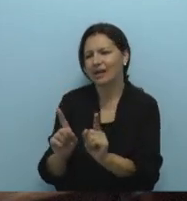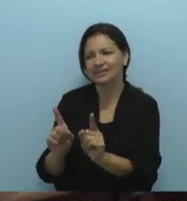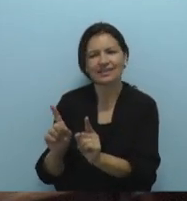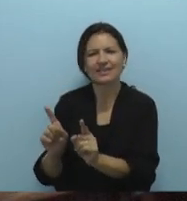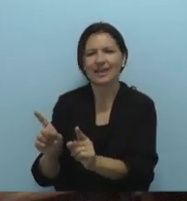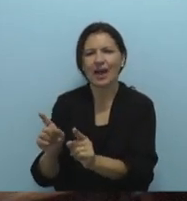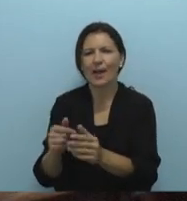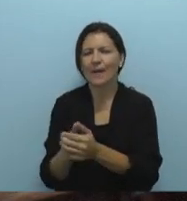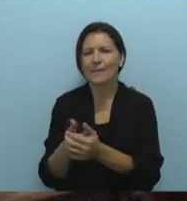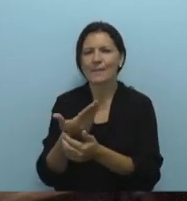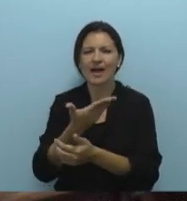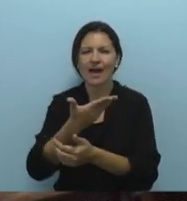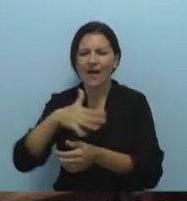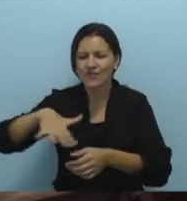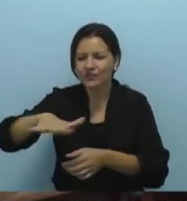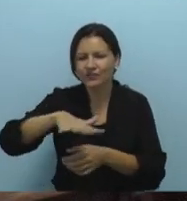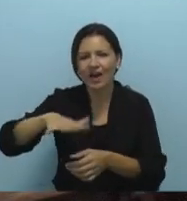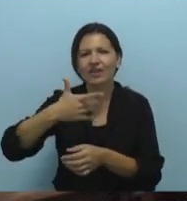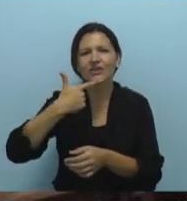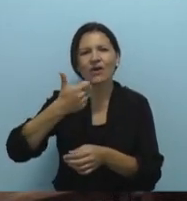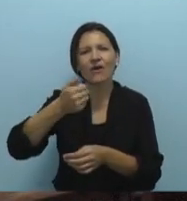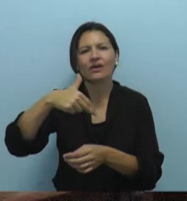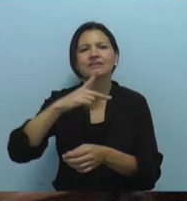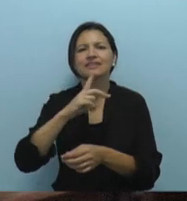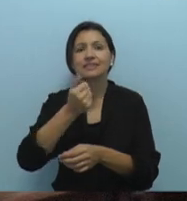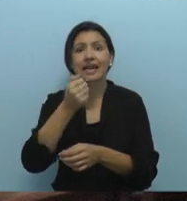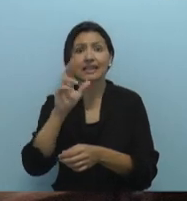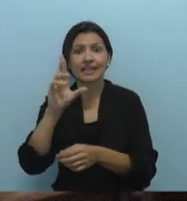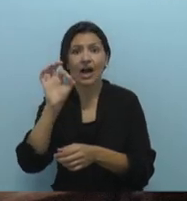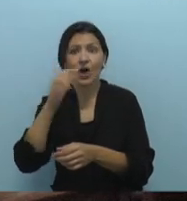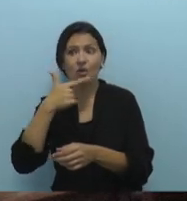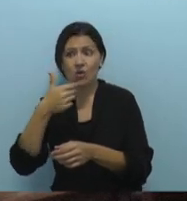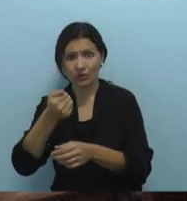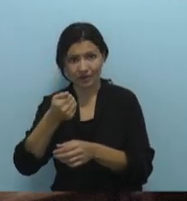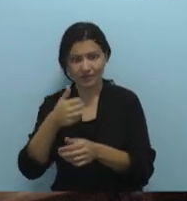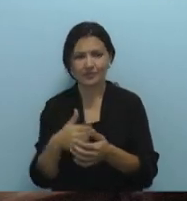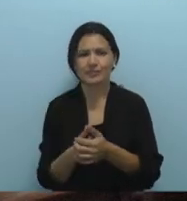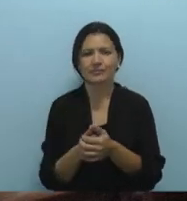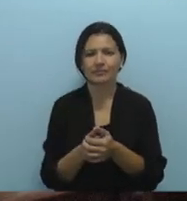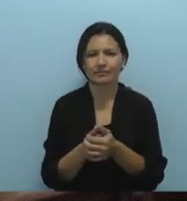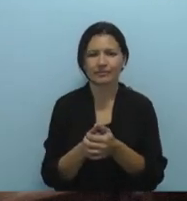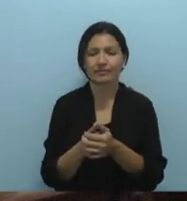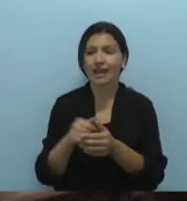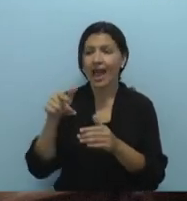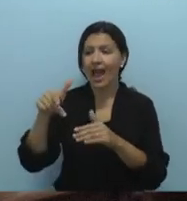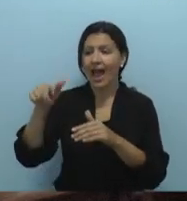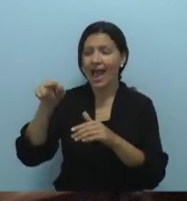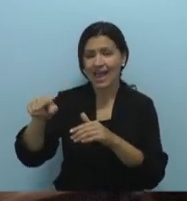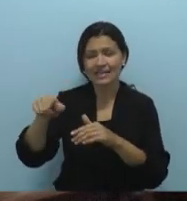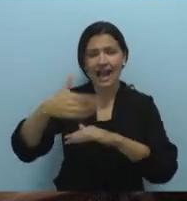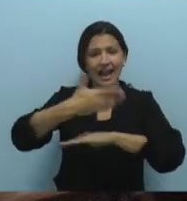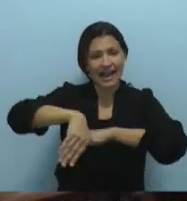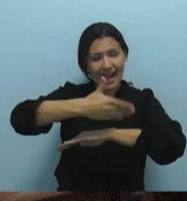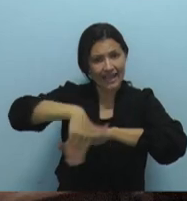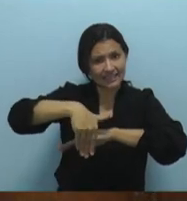este barrio Santa Rosa de Lima, y Luis y Nilda Silva tienen hoy el nombre de una calle. Muchas gracias.